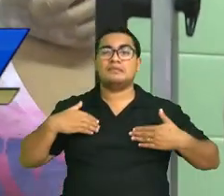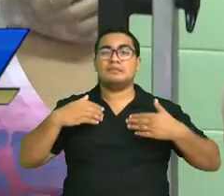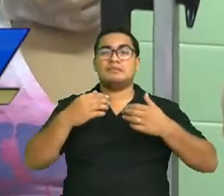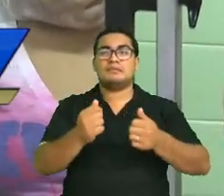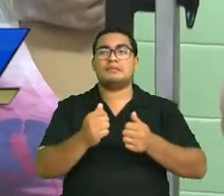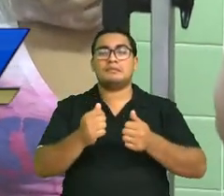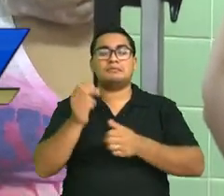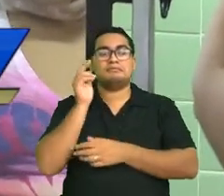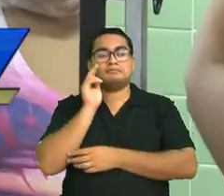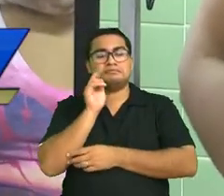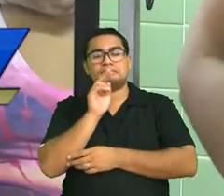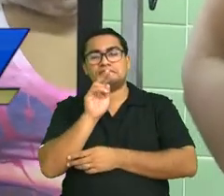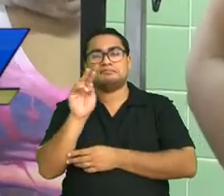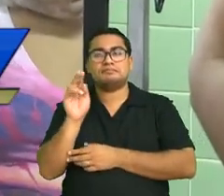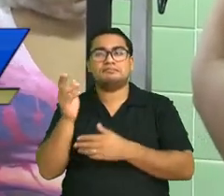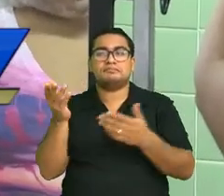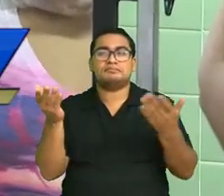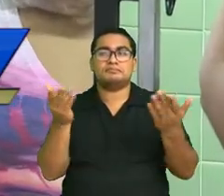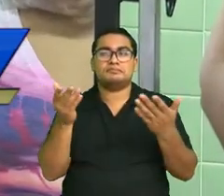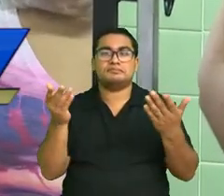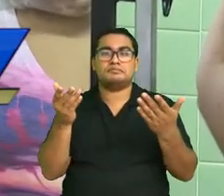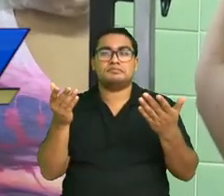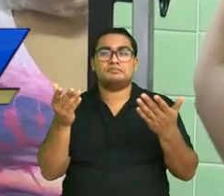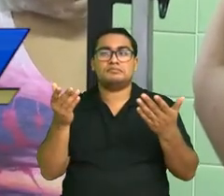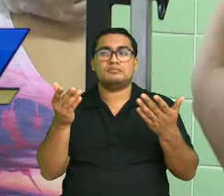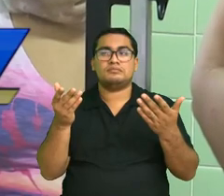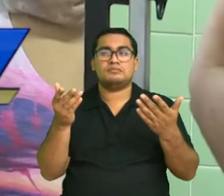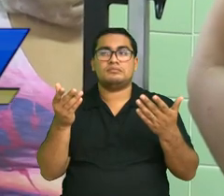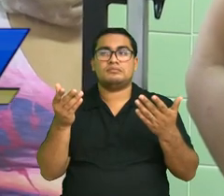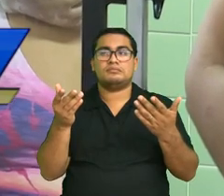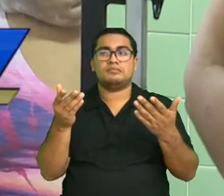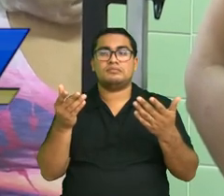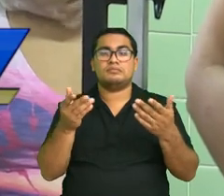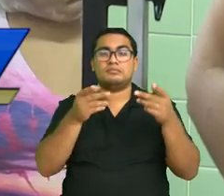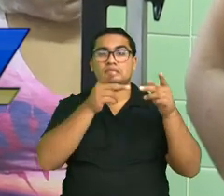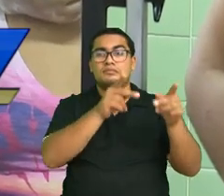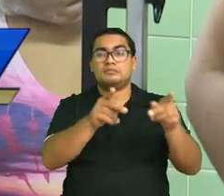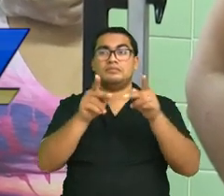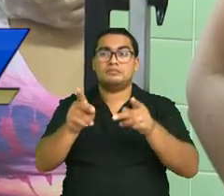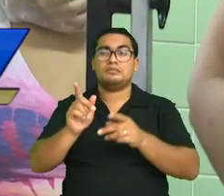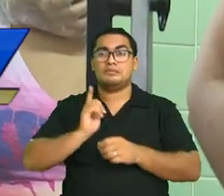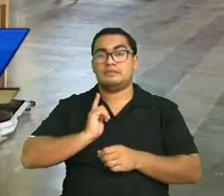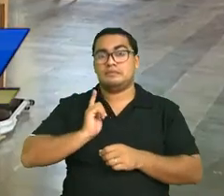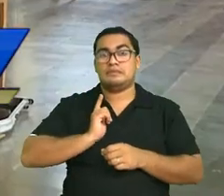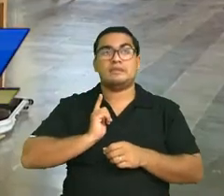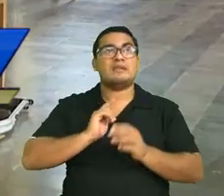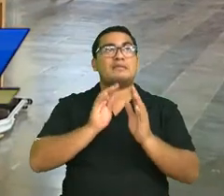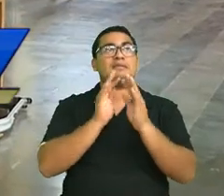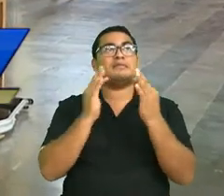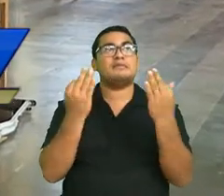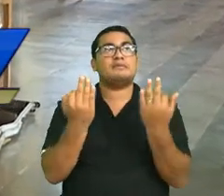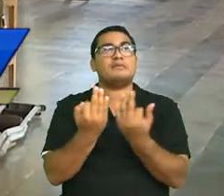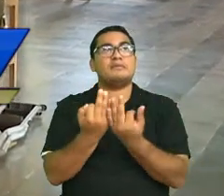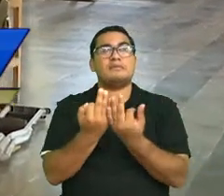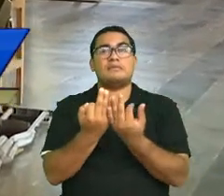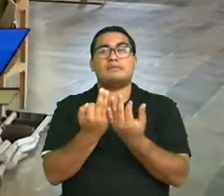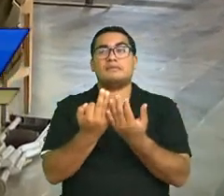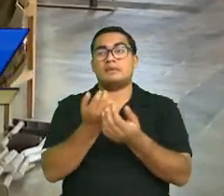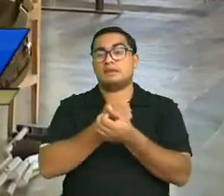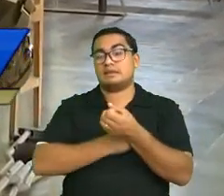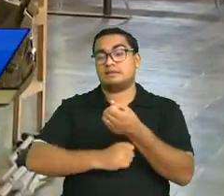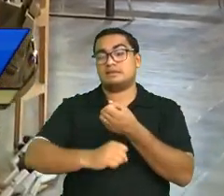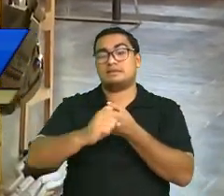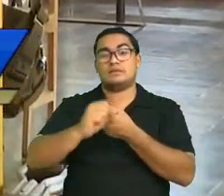y experimentar que la gente tenía a su familiar, a su niño, a la hija, al